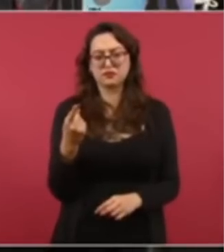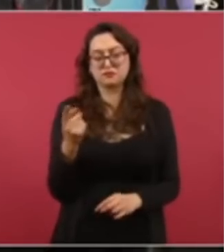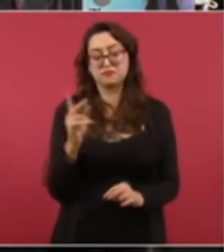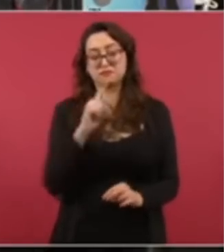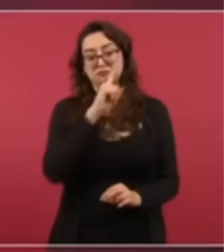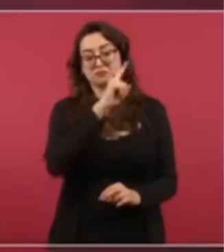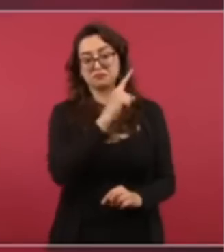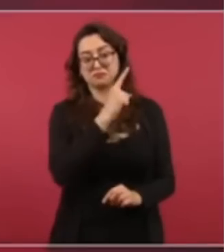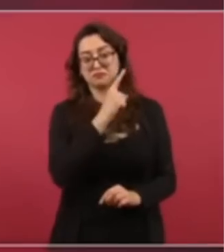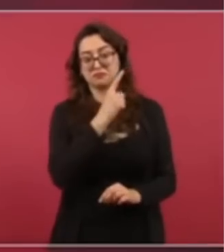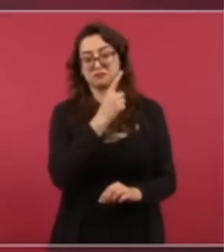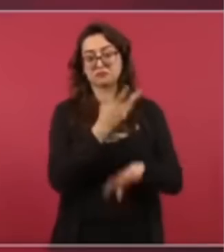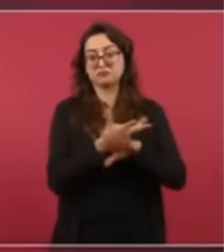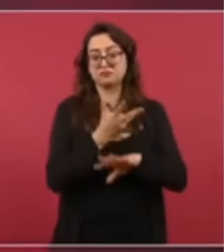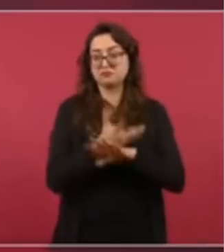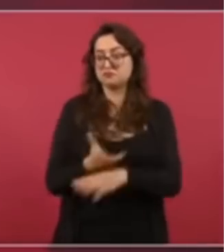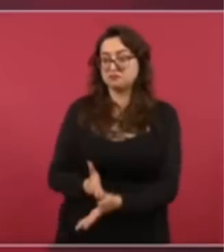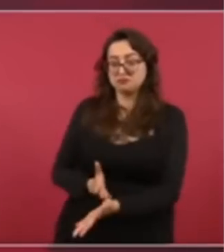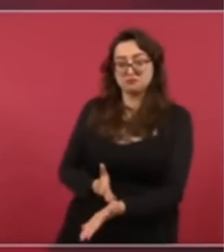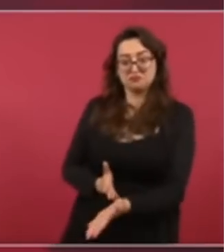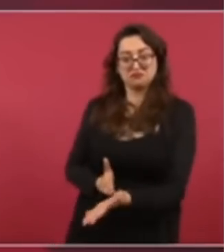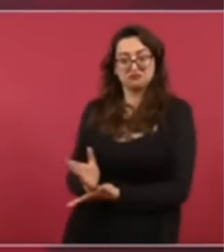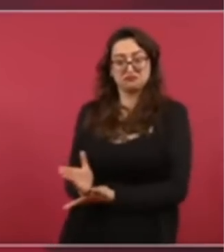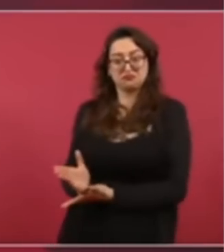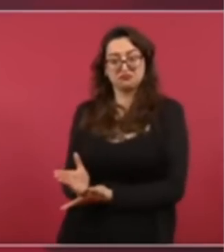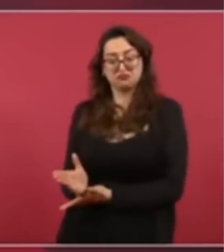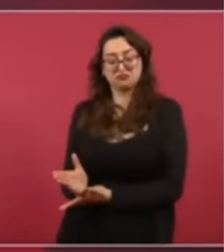injerencismo. Cuando tenían